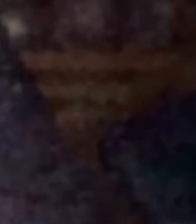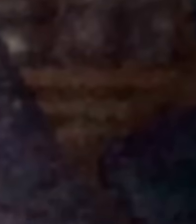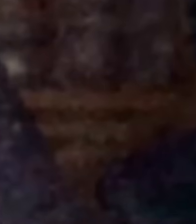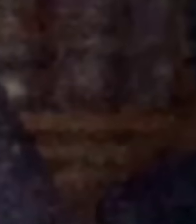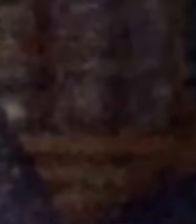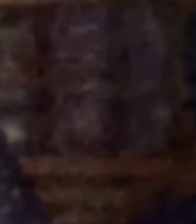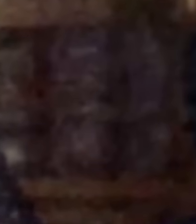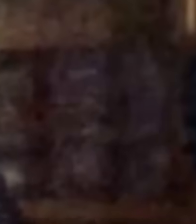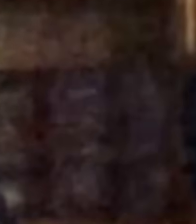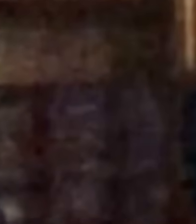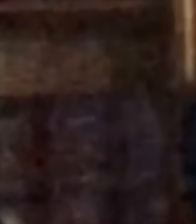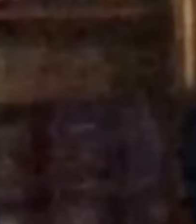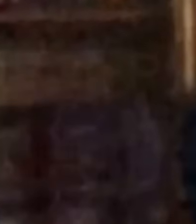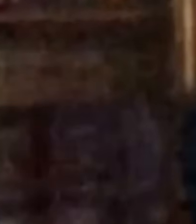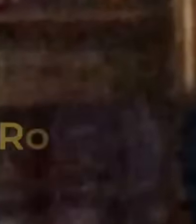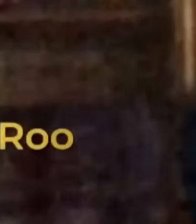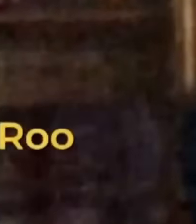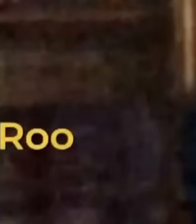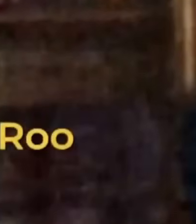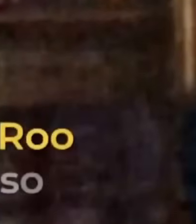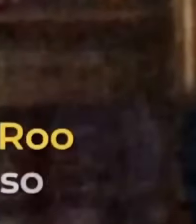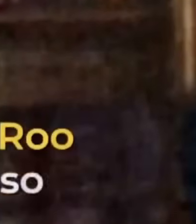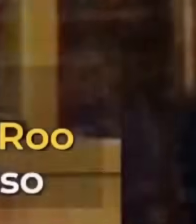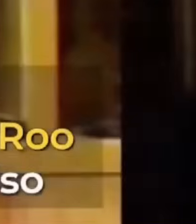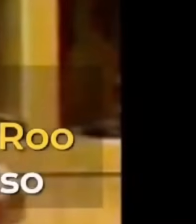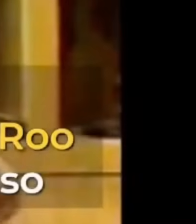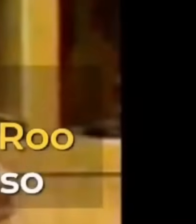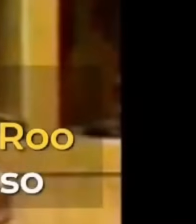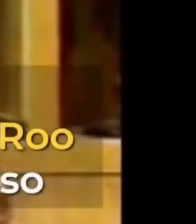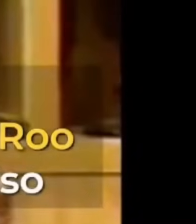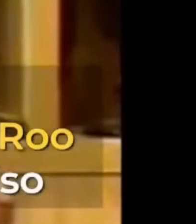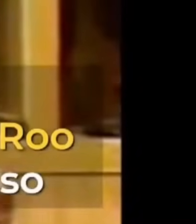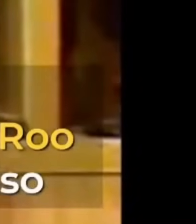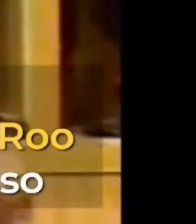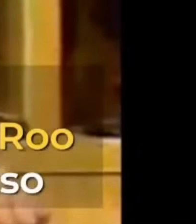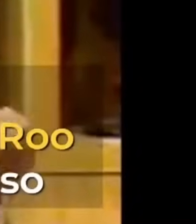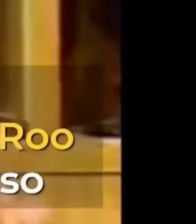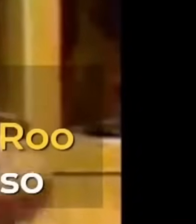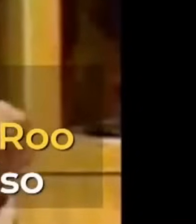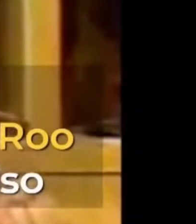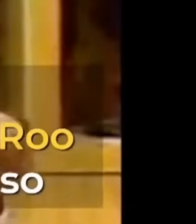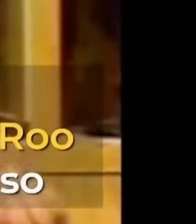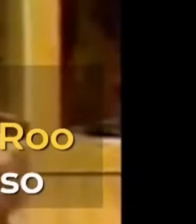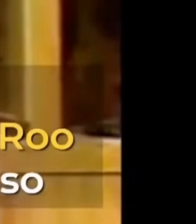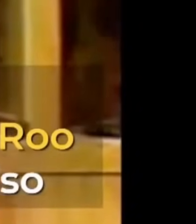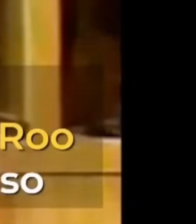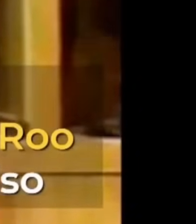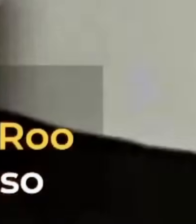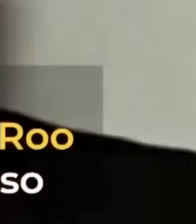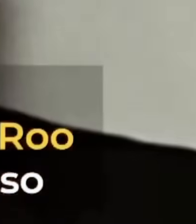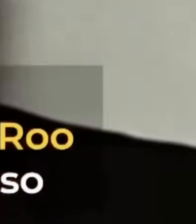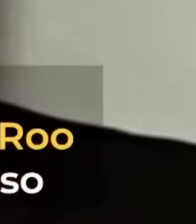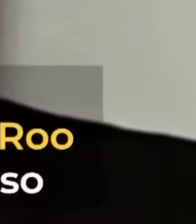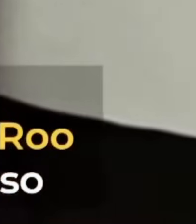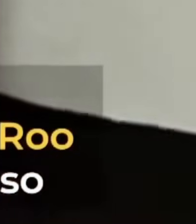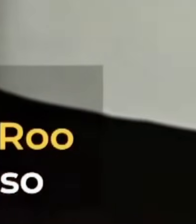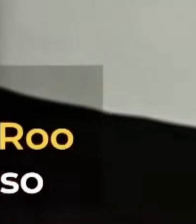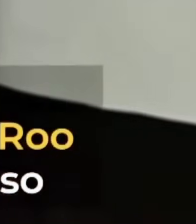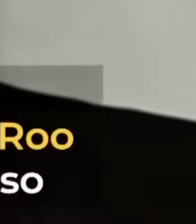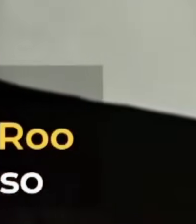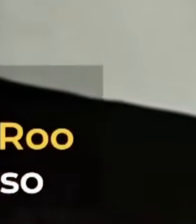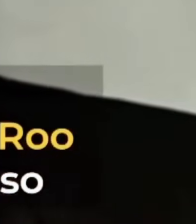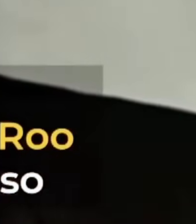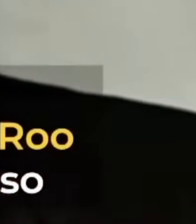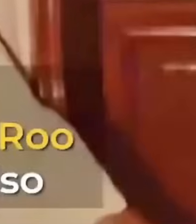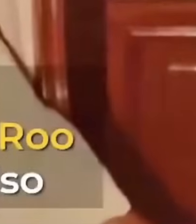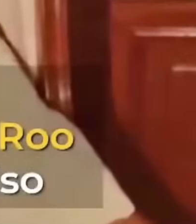Esta controversia tiene origen en 1986, cuando la Secretaría de Comunicaciones y Transportes, la Secretaría de Desarrollo Urbano